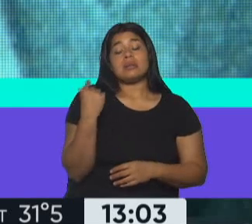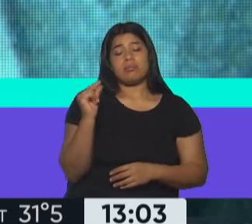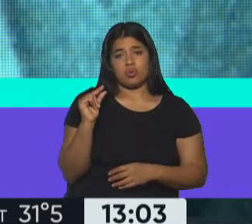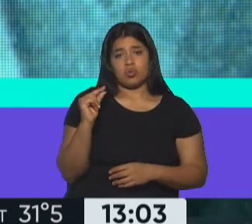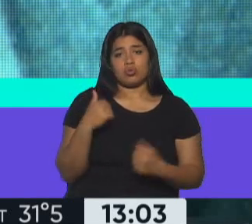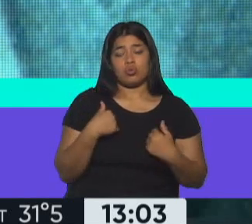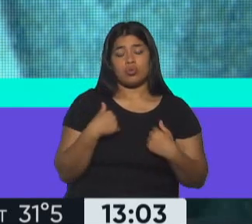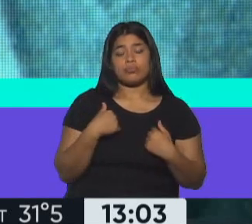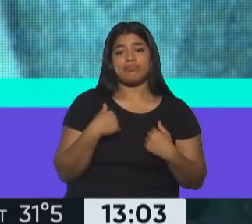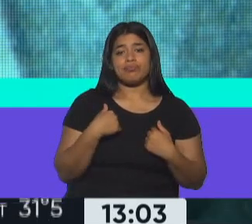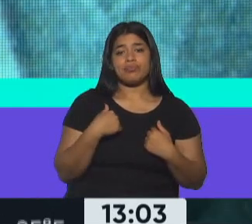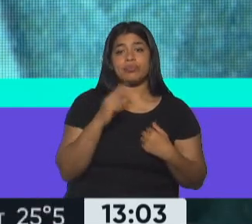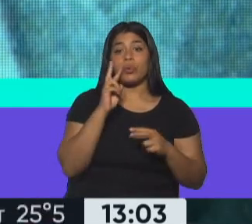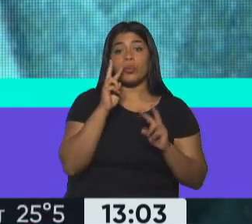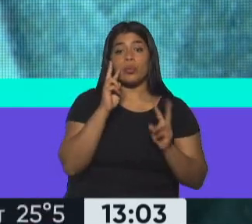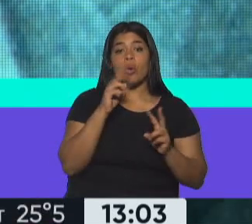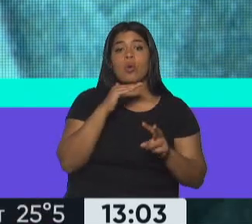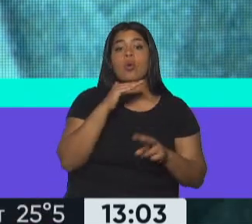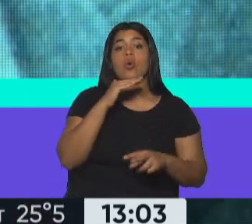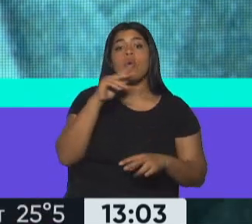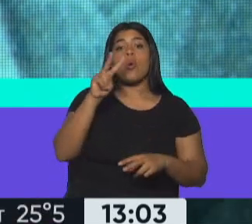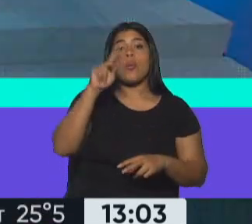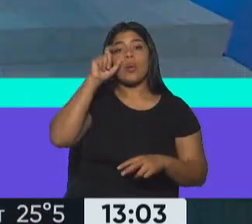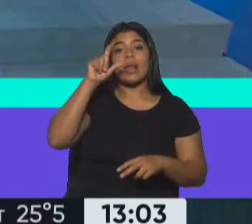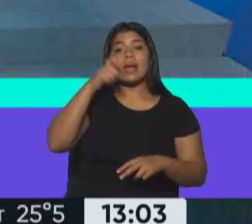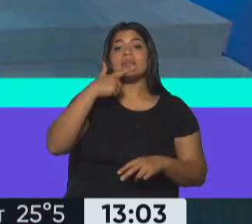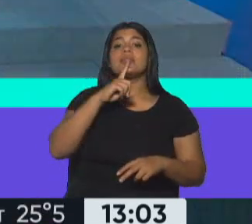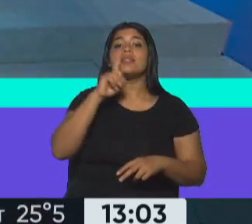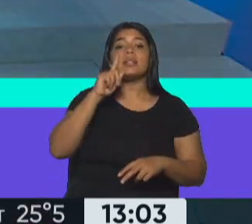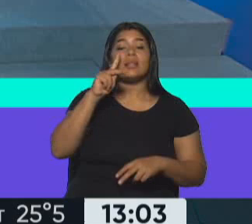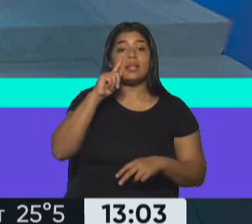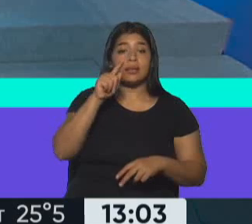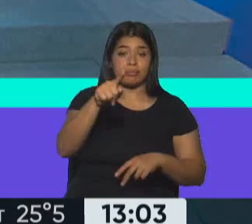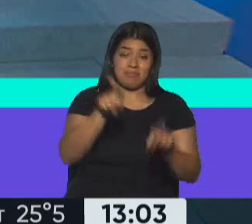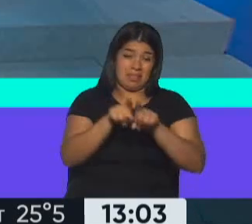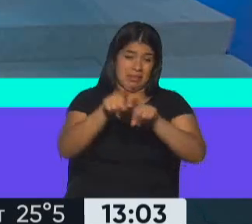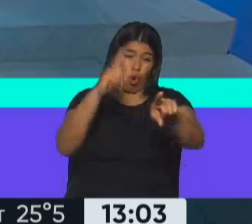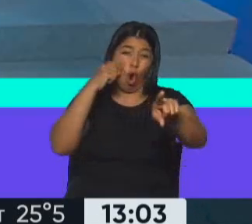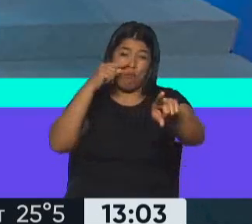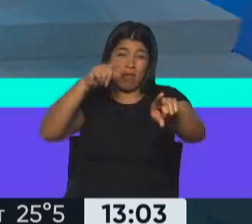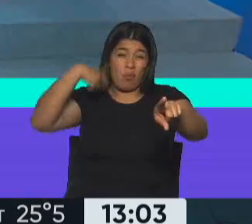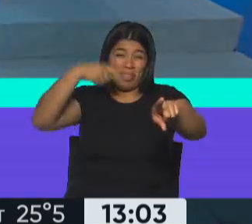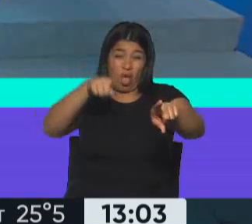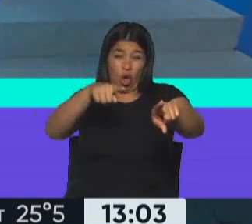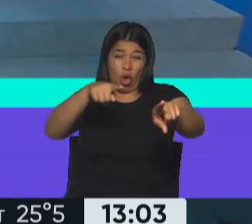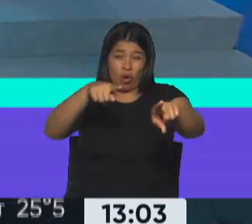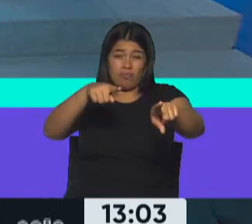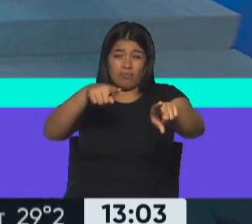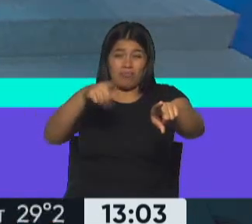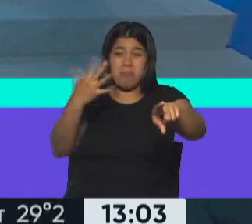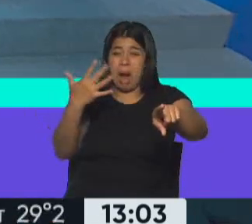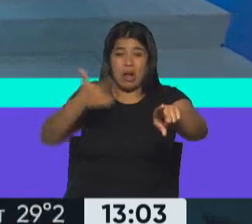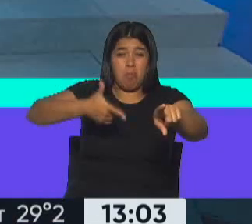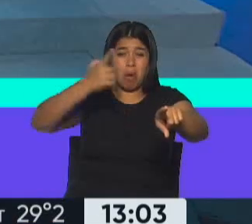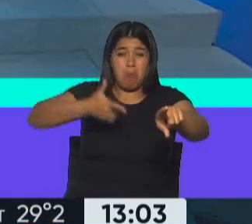entero que juan de dios velaztiquí el que el que vemos en imagen es el que con esas manos hizo un desastre con tres